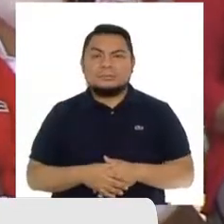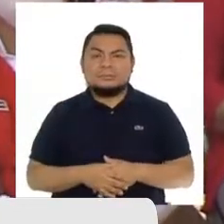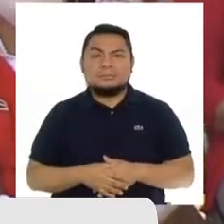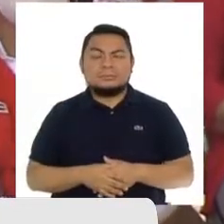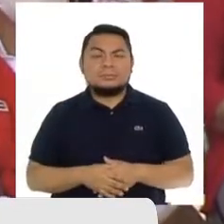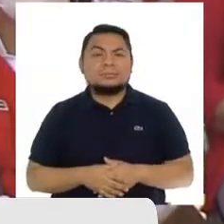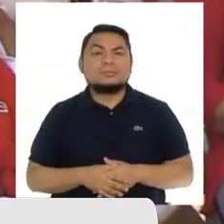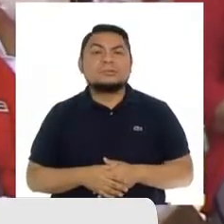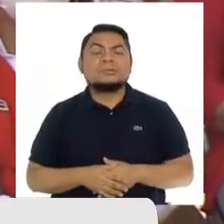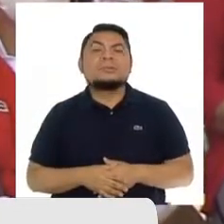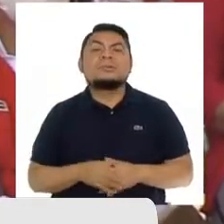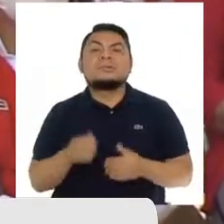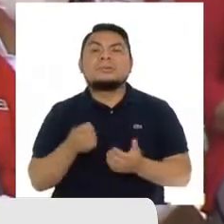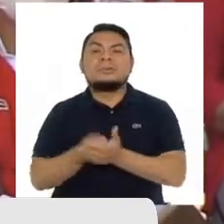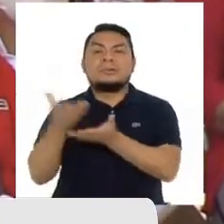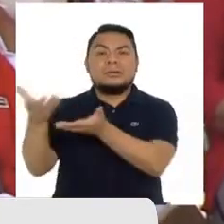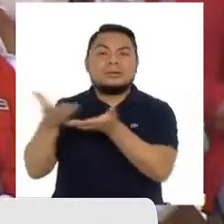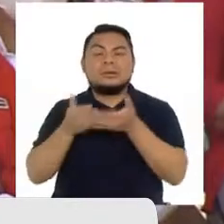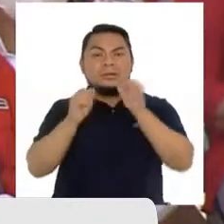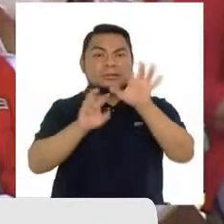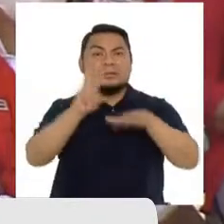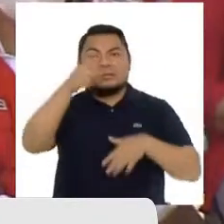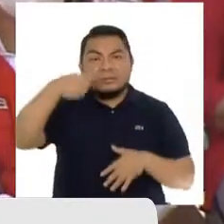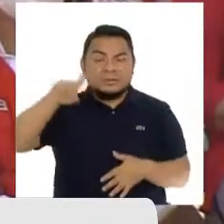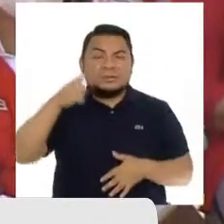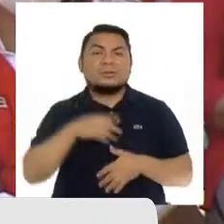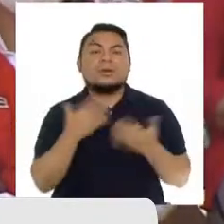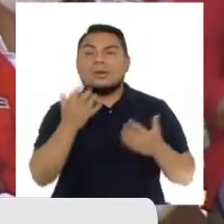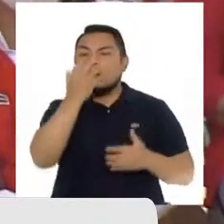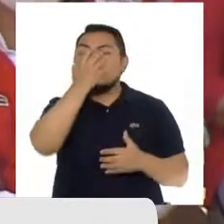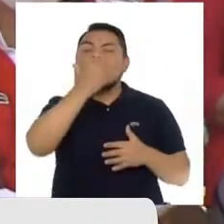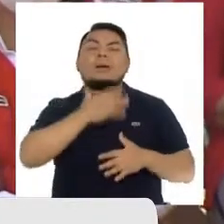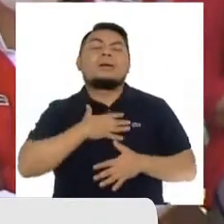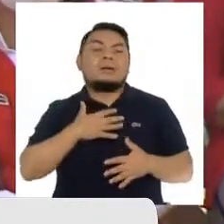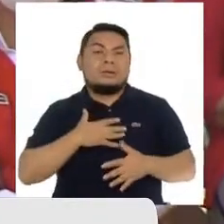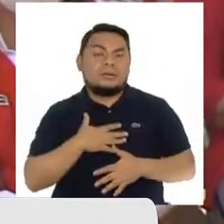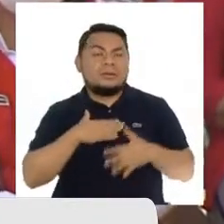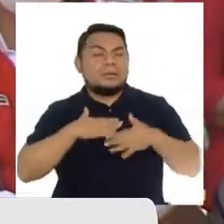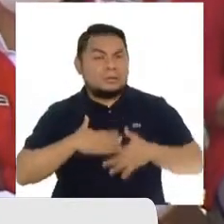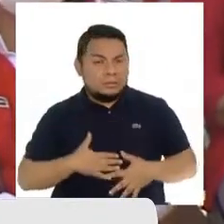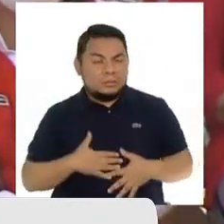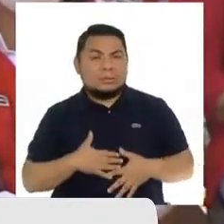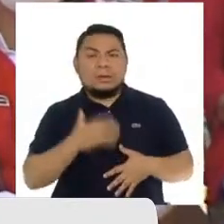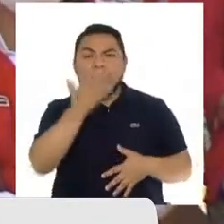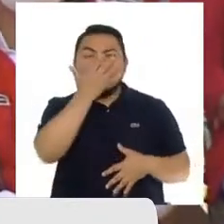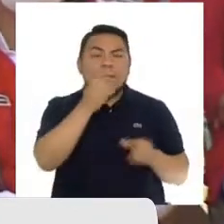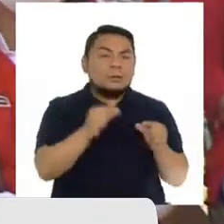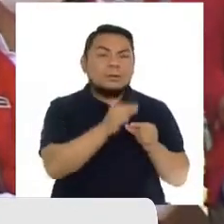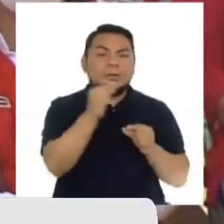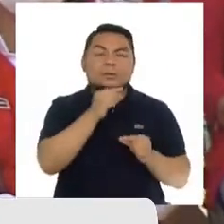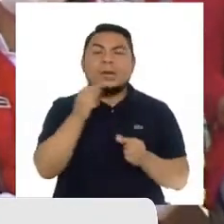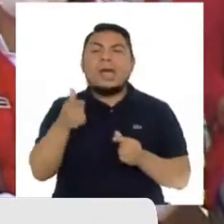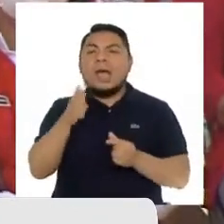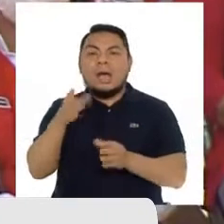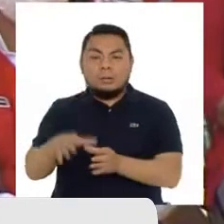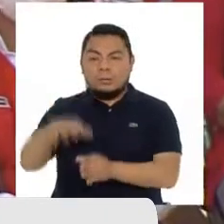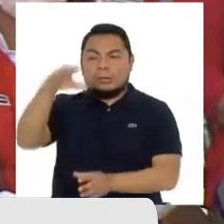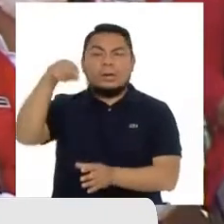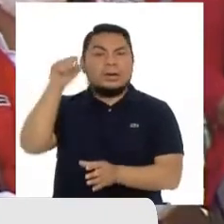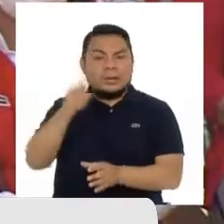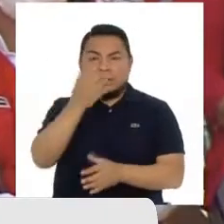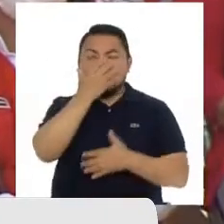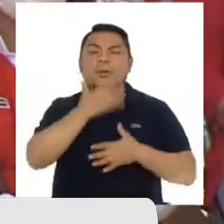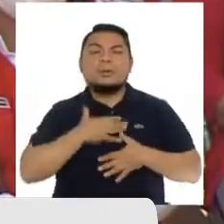adquisición de 12 millones de metros cúbicos de oxígeno medicinal líquido y gaseoso para asegurar el abastecimiento